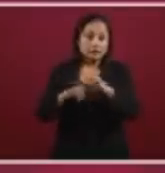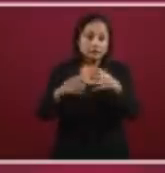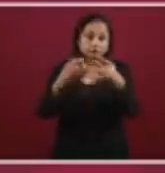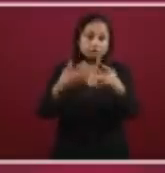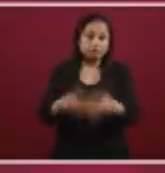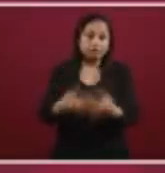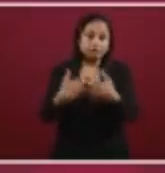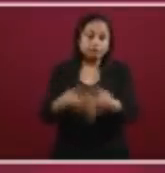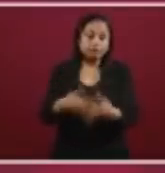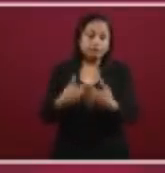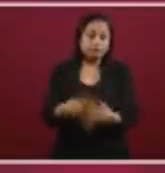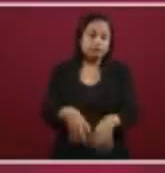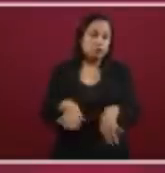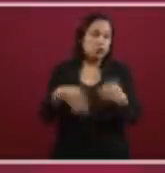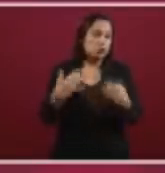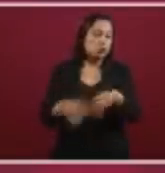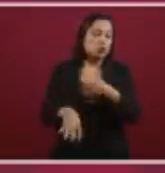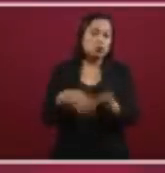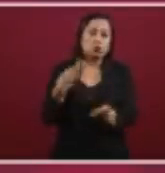eficaz